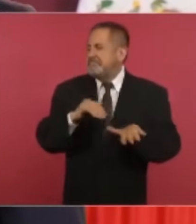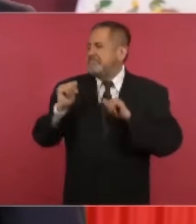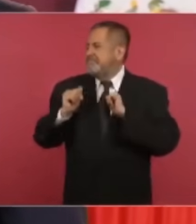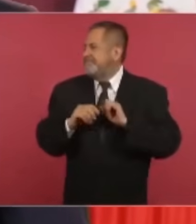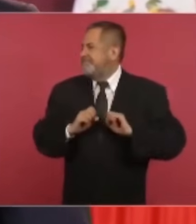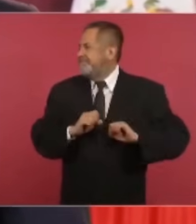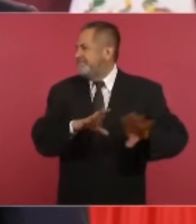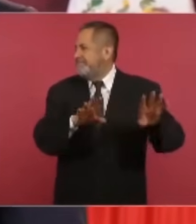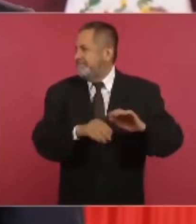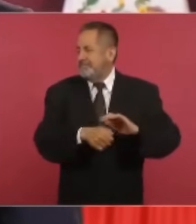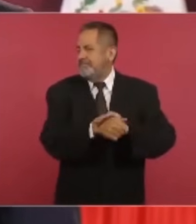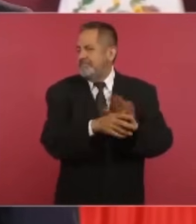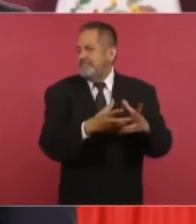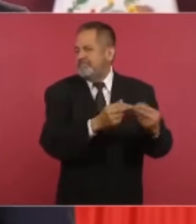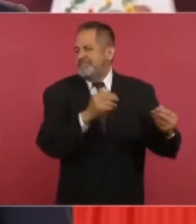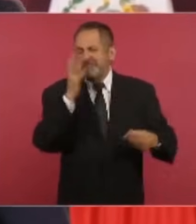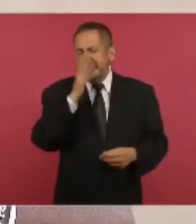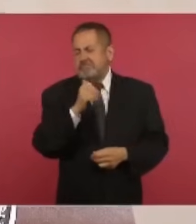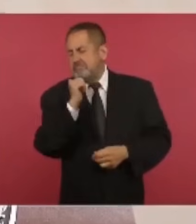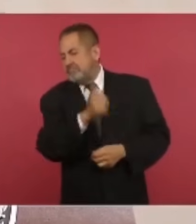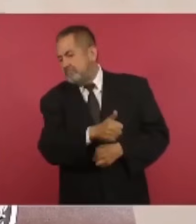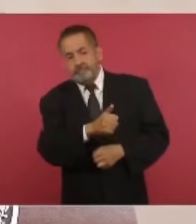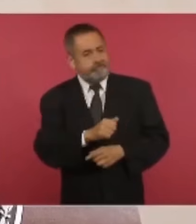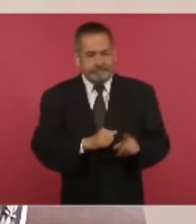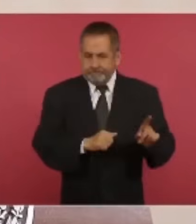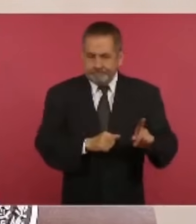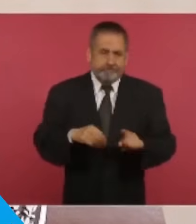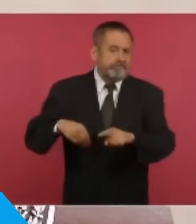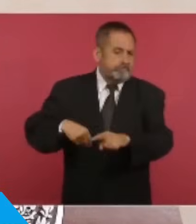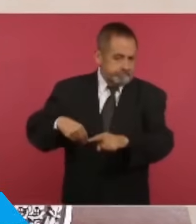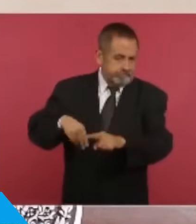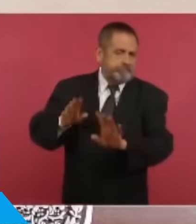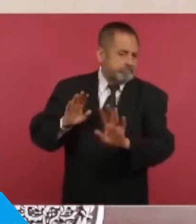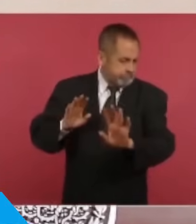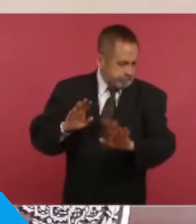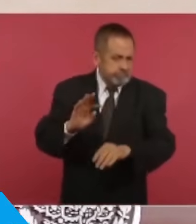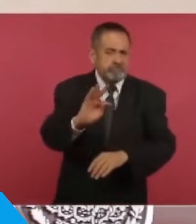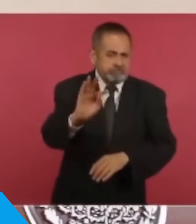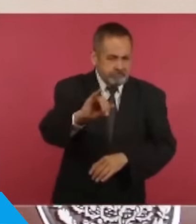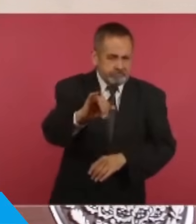que desaparecieran los jóvenes y que hubiesen cometido